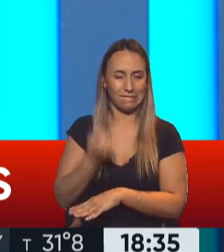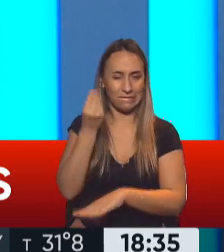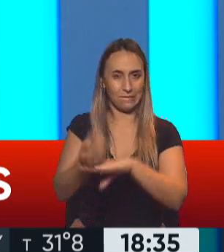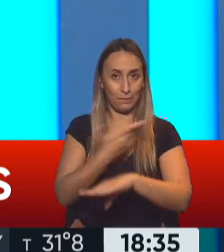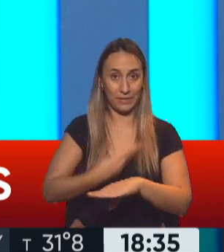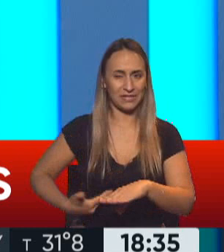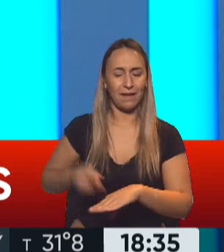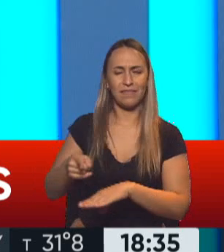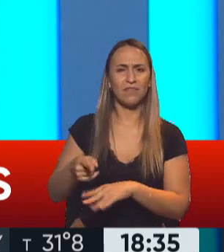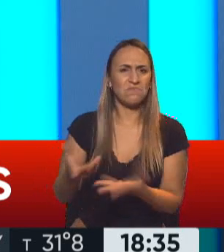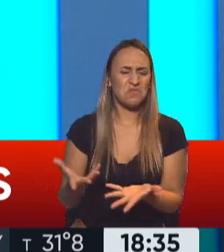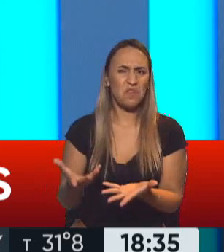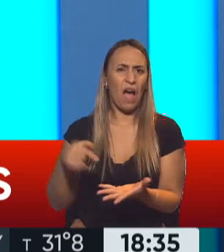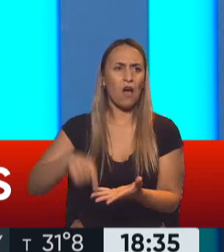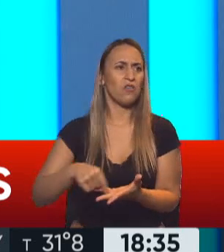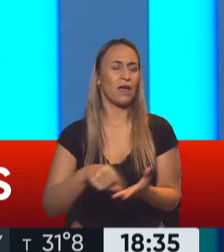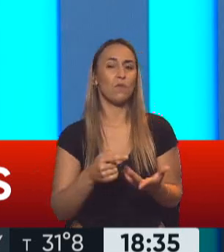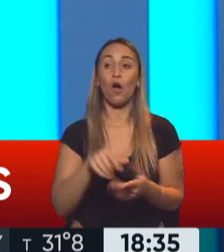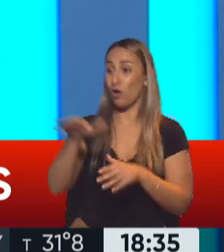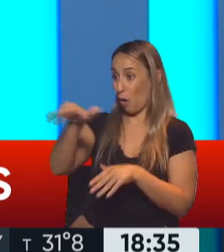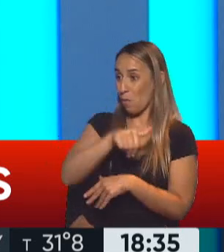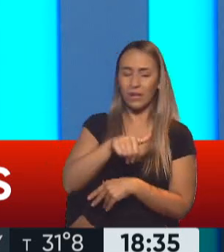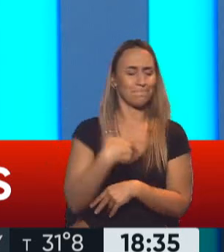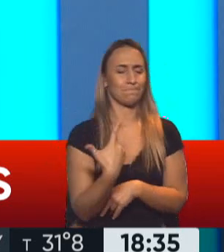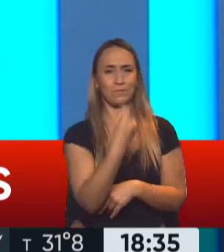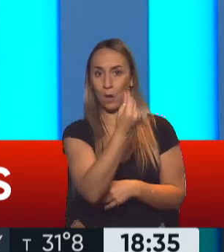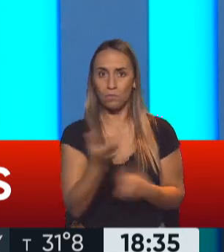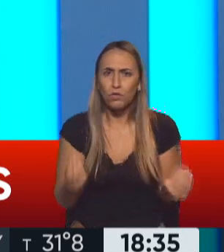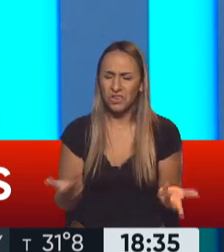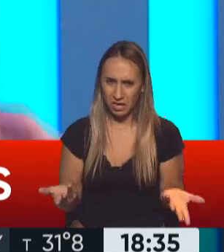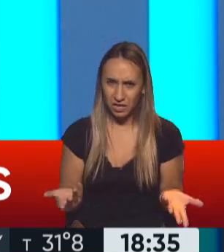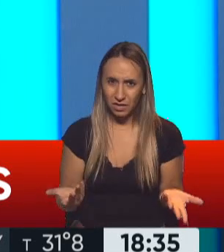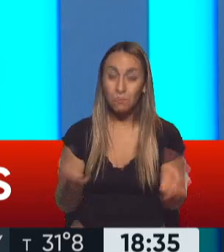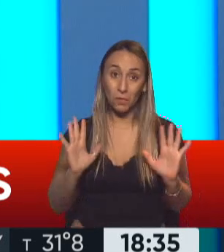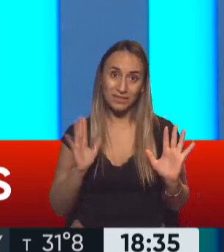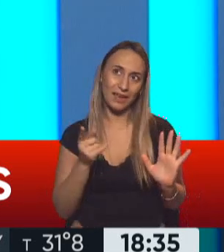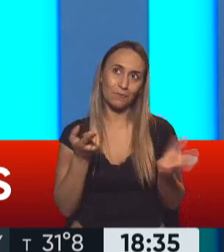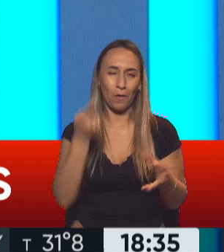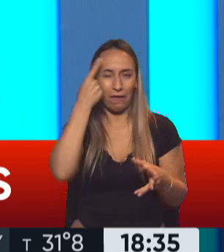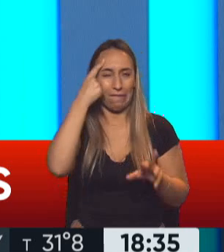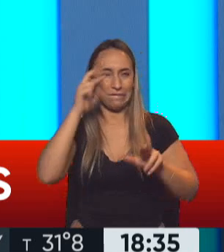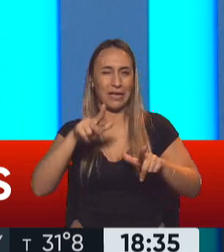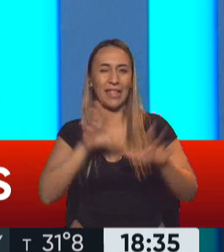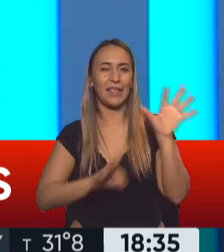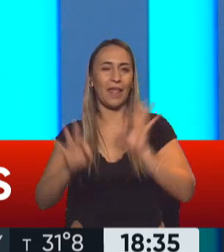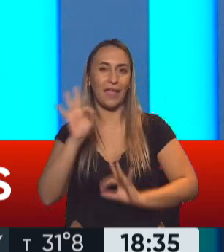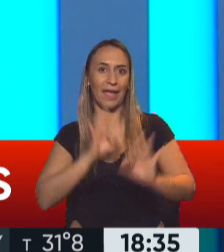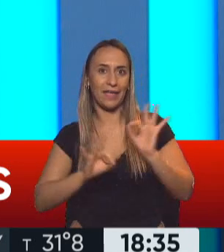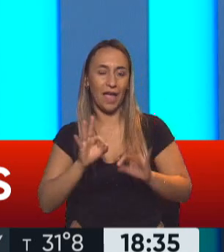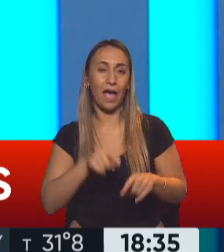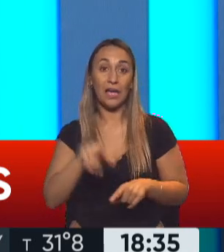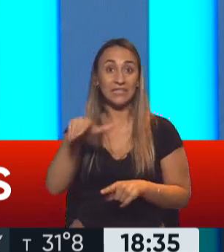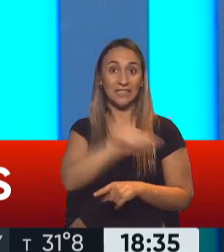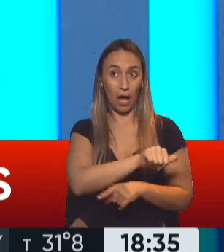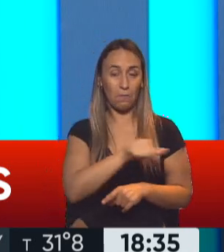están aceptando esta convocatoria? Porque uno también podría pensar, bueno, podría ser interesante, digamos, apoyar un acuerdo, no solamente para generar un consenso,